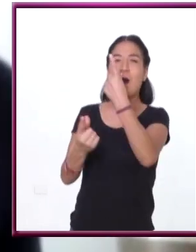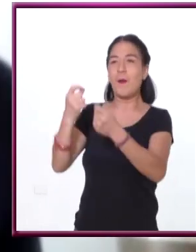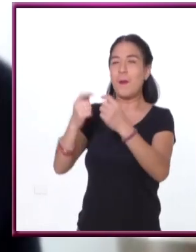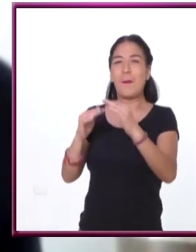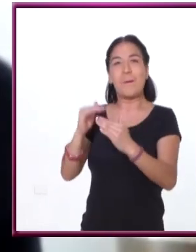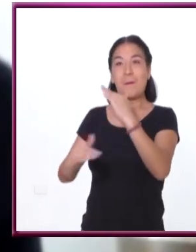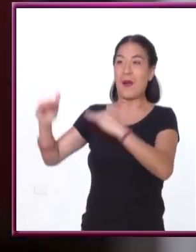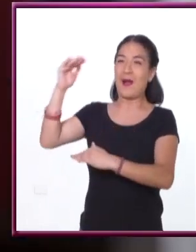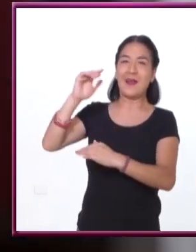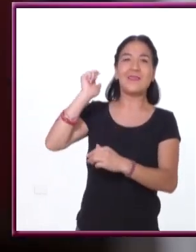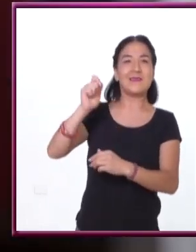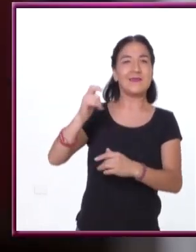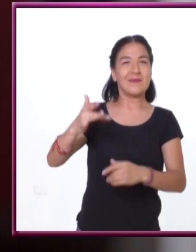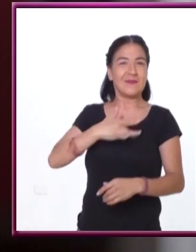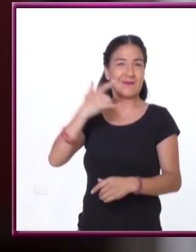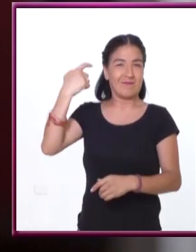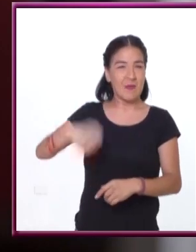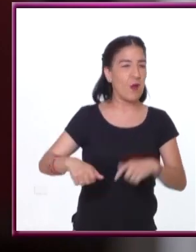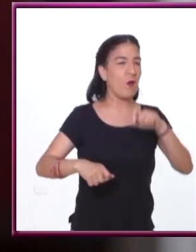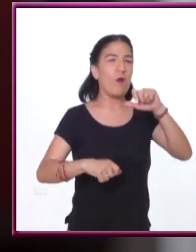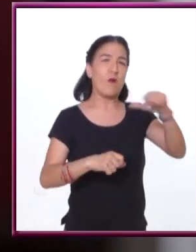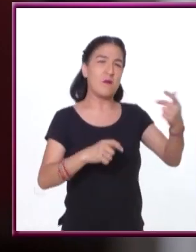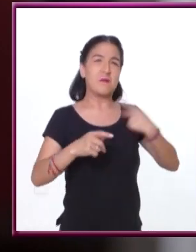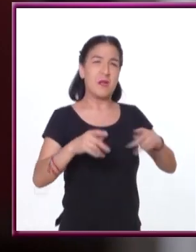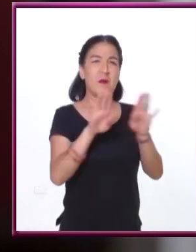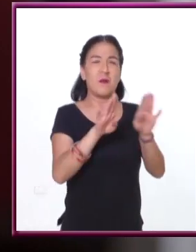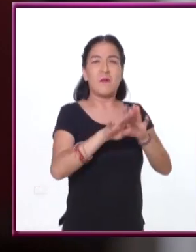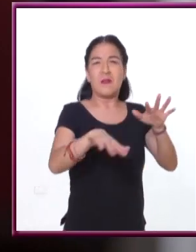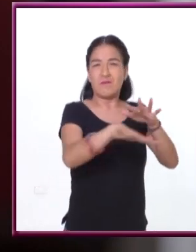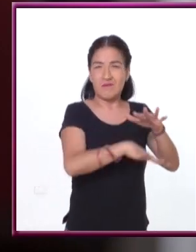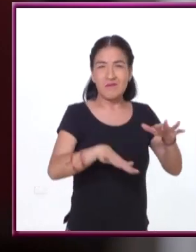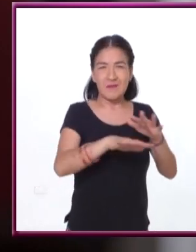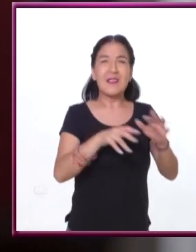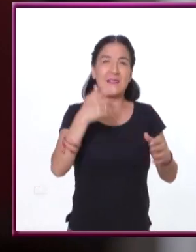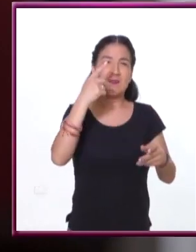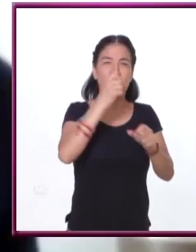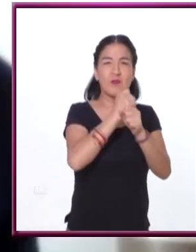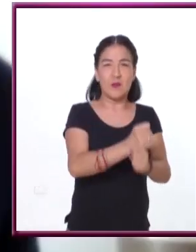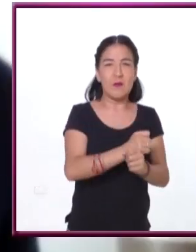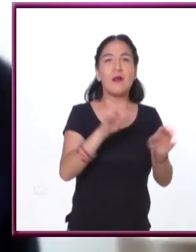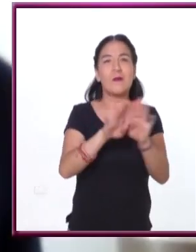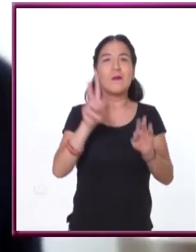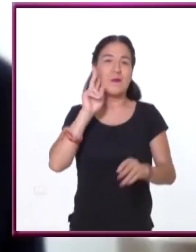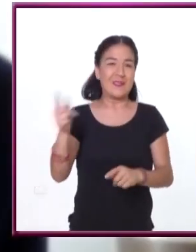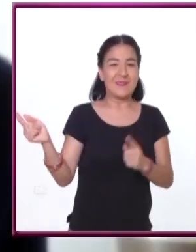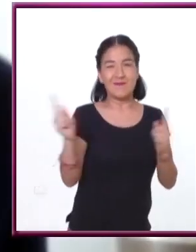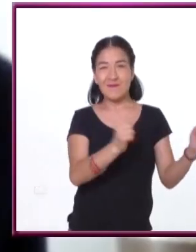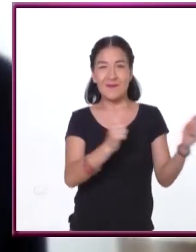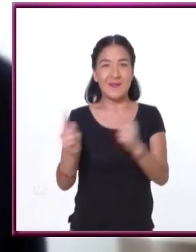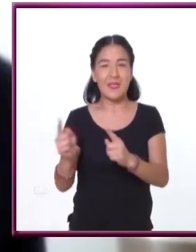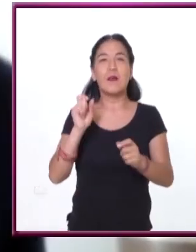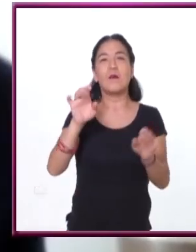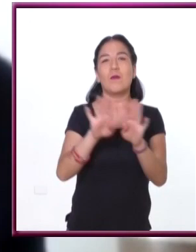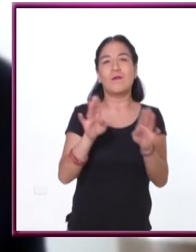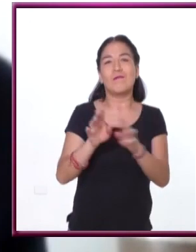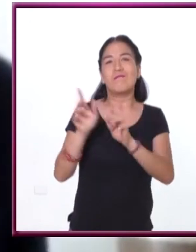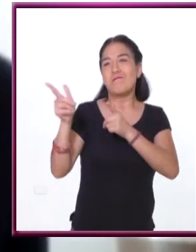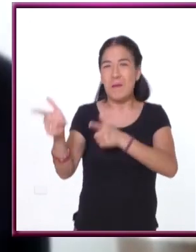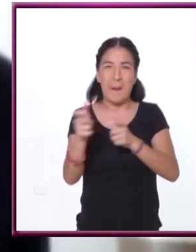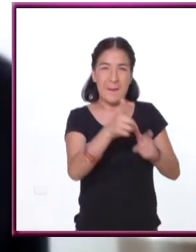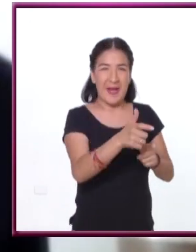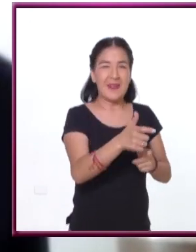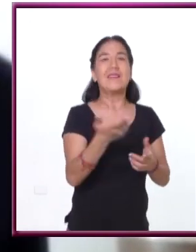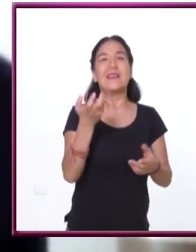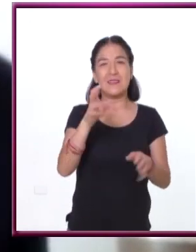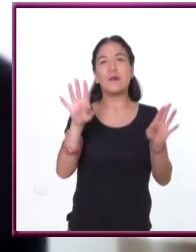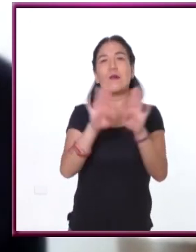unos frente a otros, y lo que se hace es normalmente, desde un punto de vista de las armas, o un punto de vista armado,